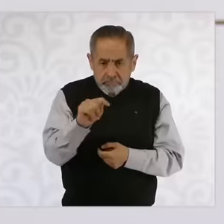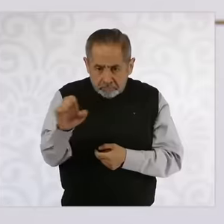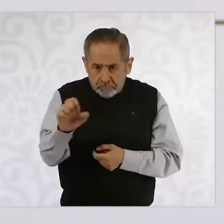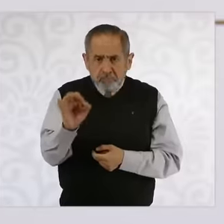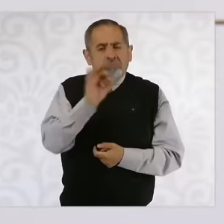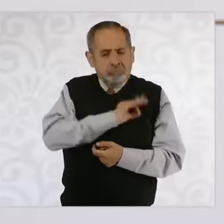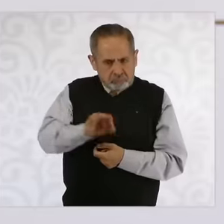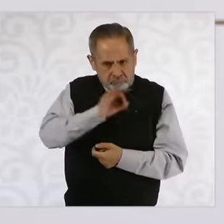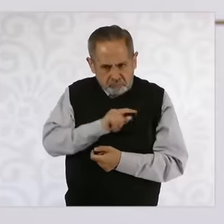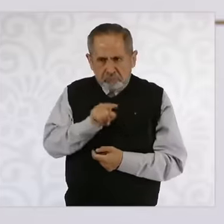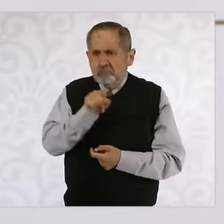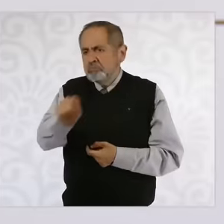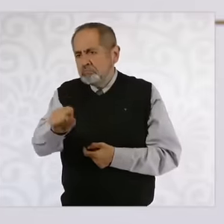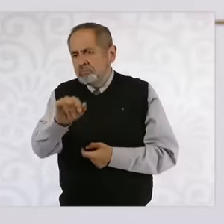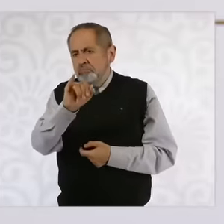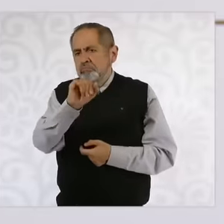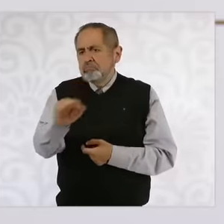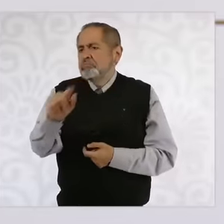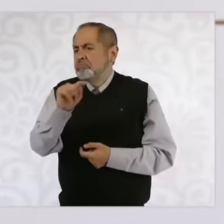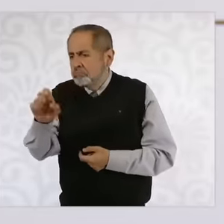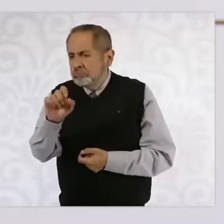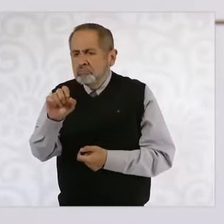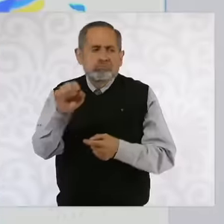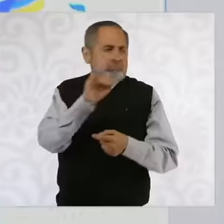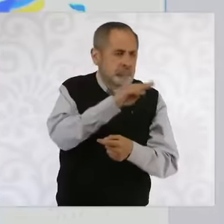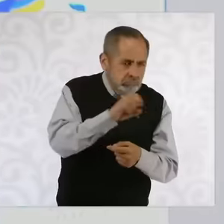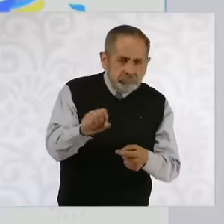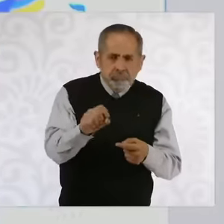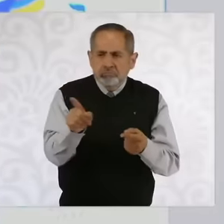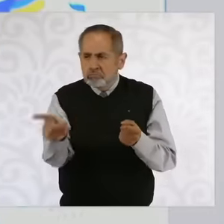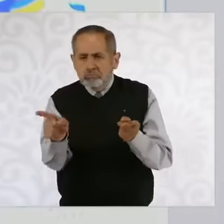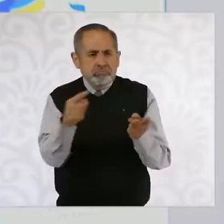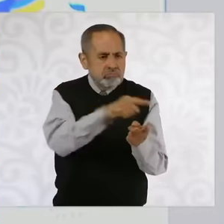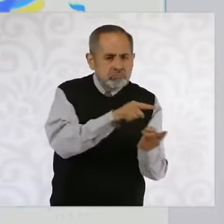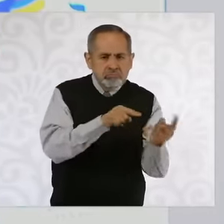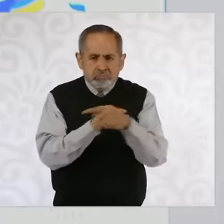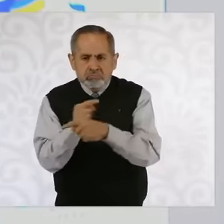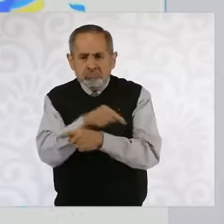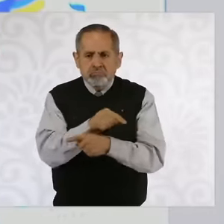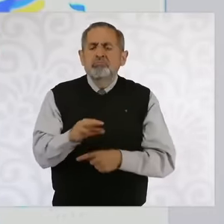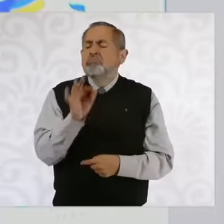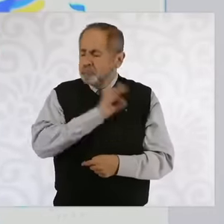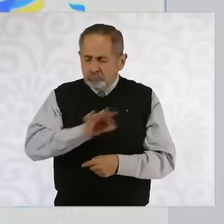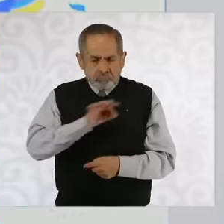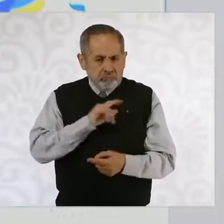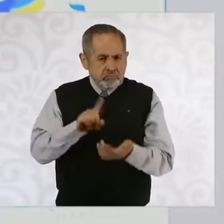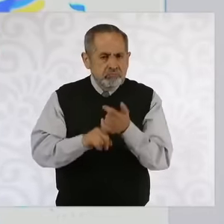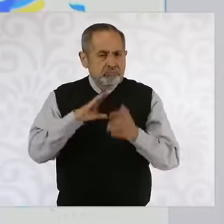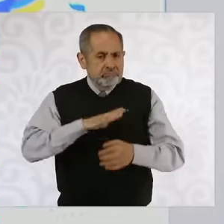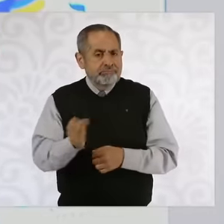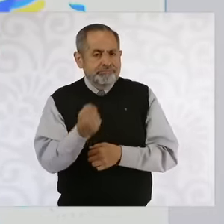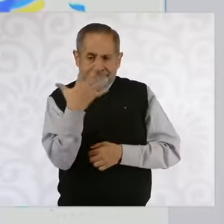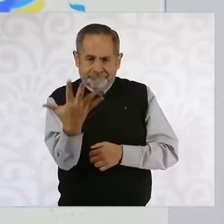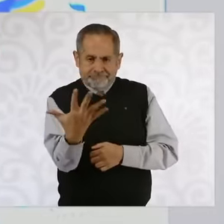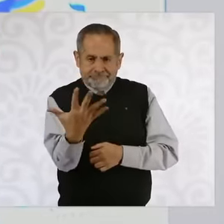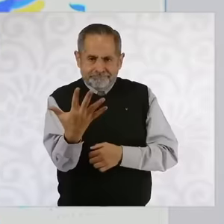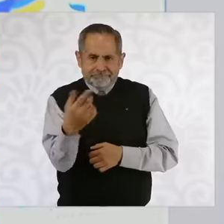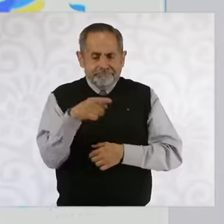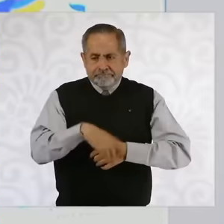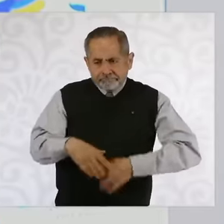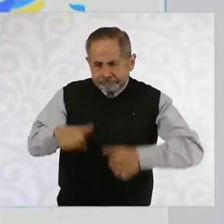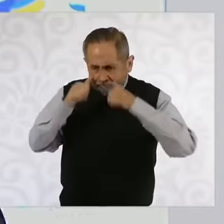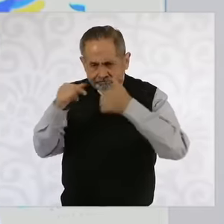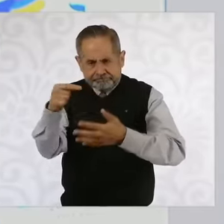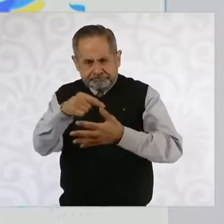a cualquier institución. Si eres del IMSS, también puedes ir al IMSS-Bienestar. Es decir, hay cinco